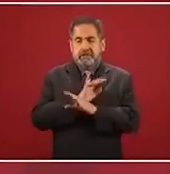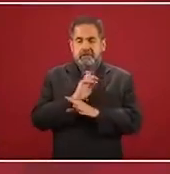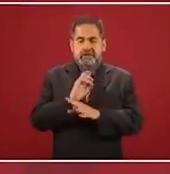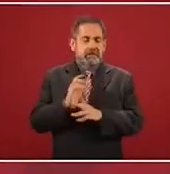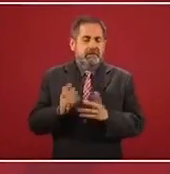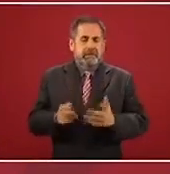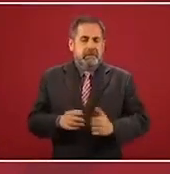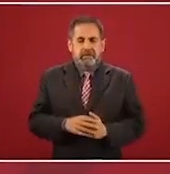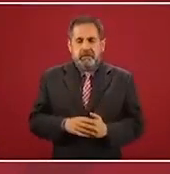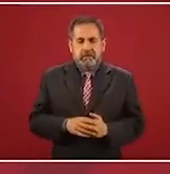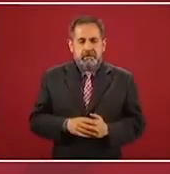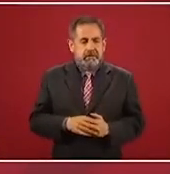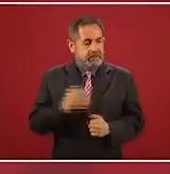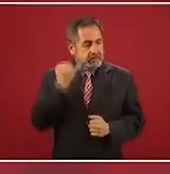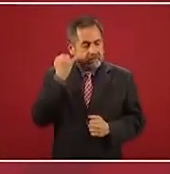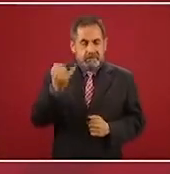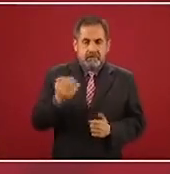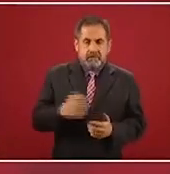que